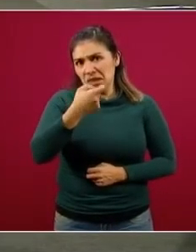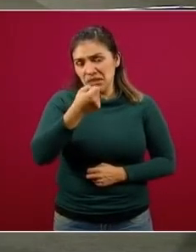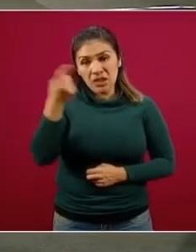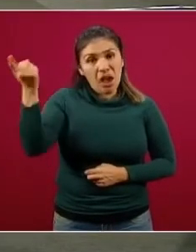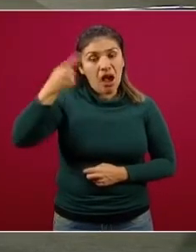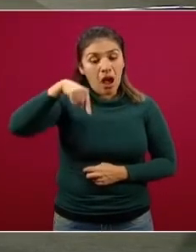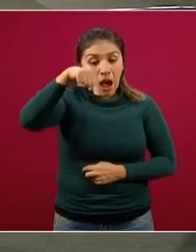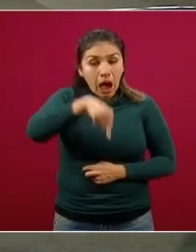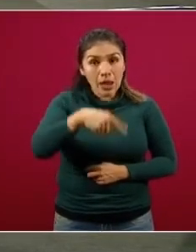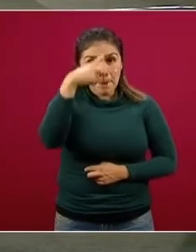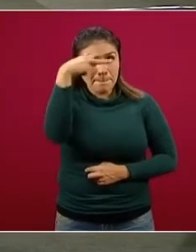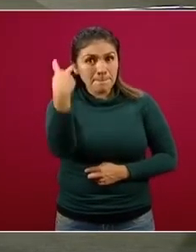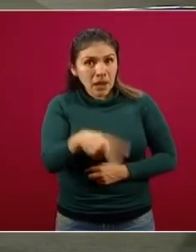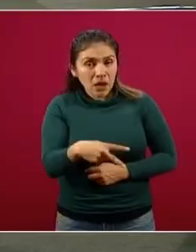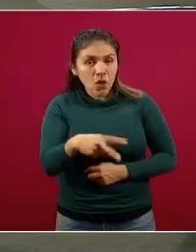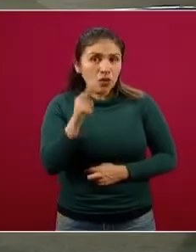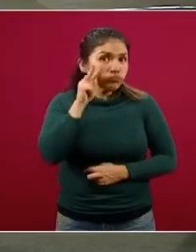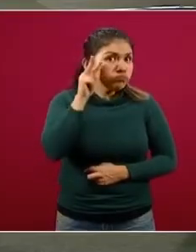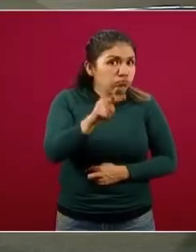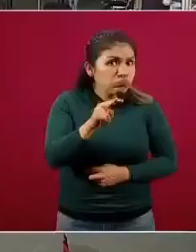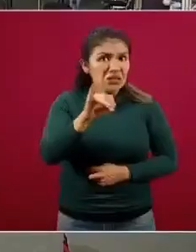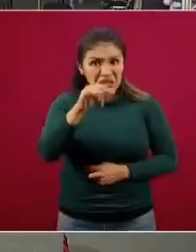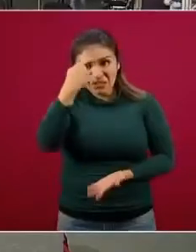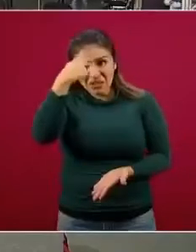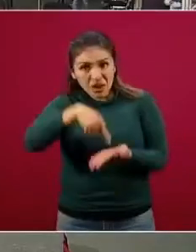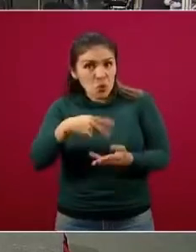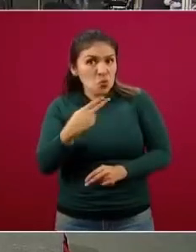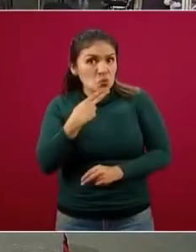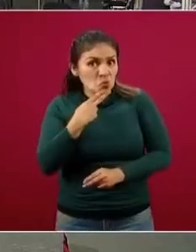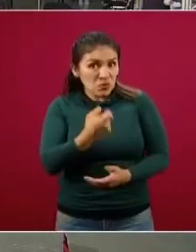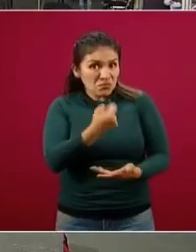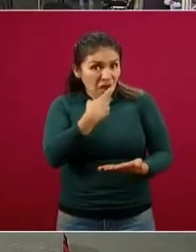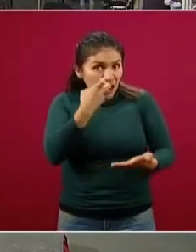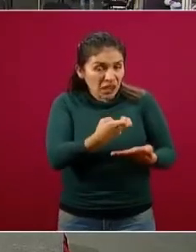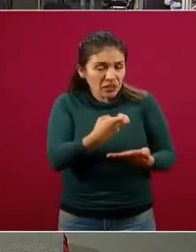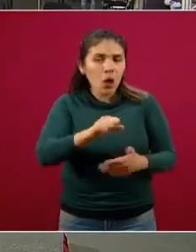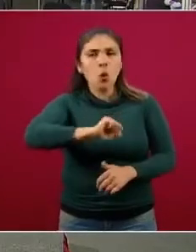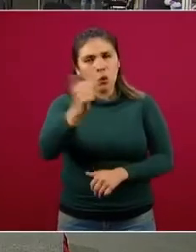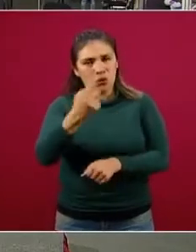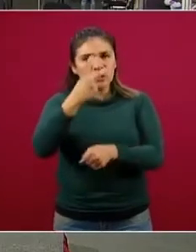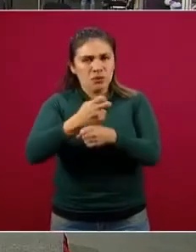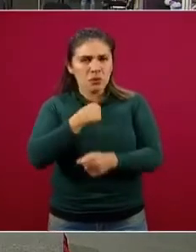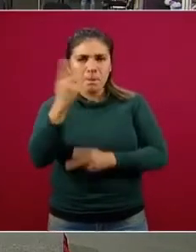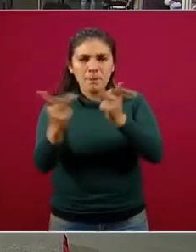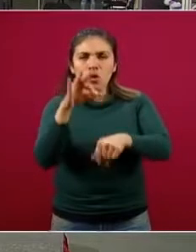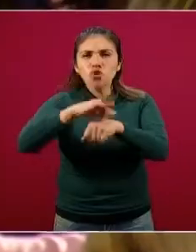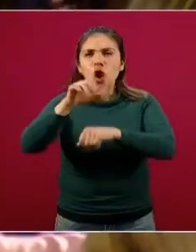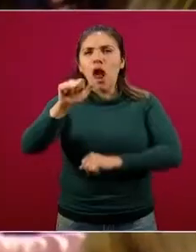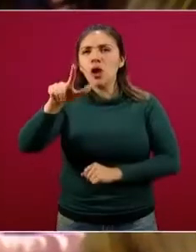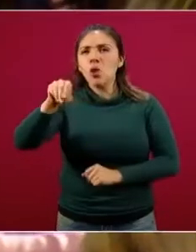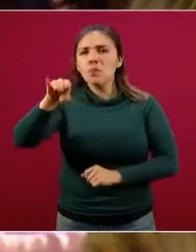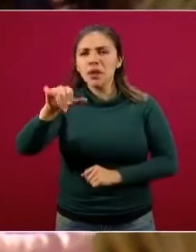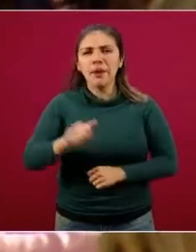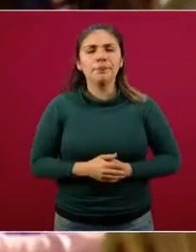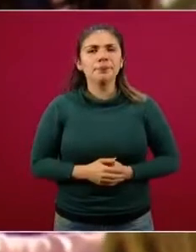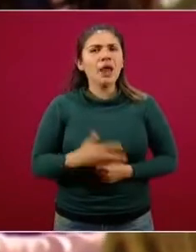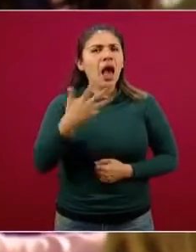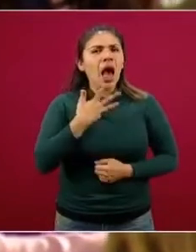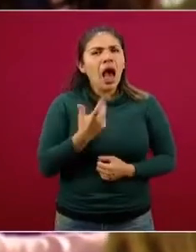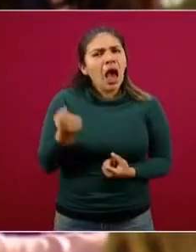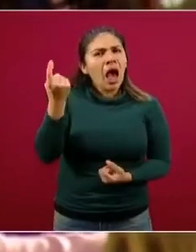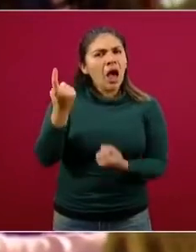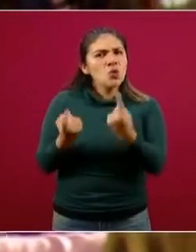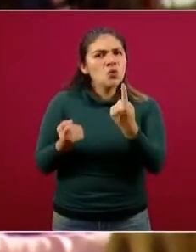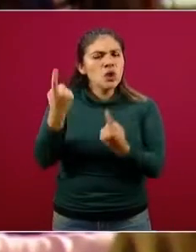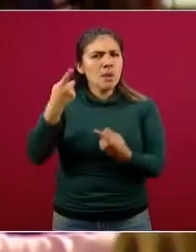salud mexicanas contemplan usarlo en algún futuro? Y la segunda pregunta rápida para el doctor Alomía. Hay personas que, bueno,